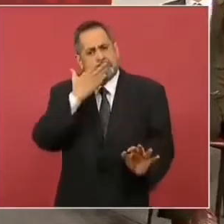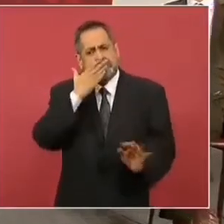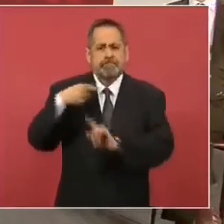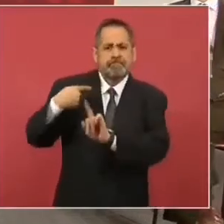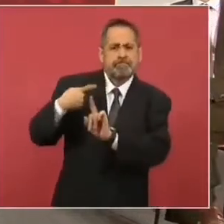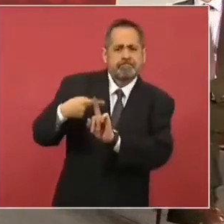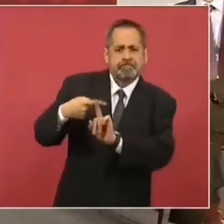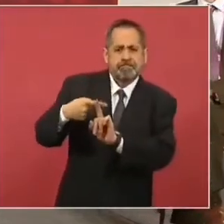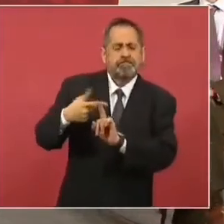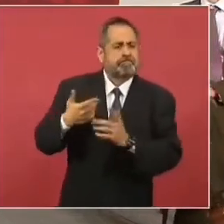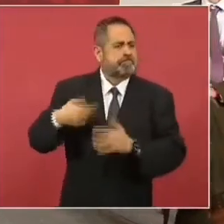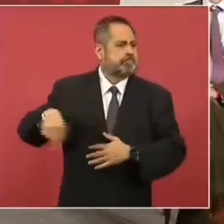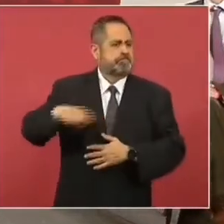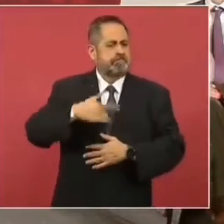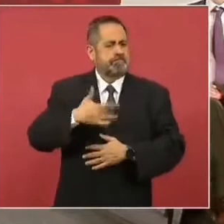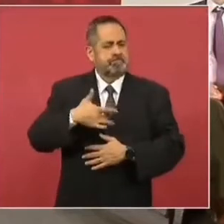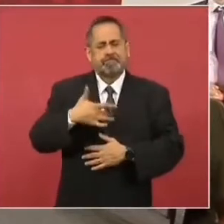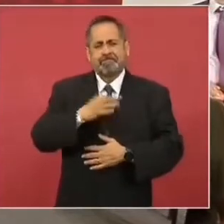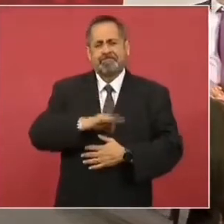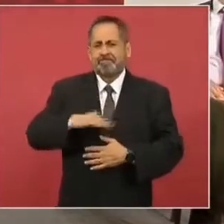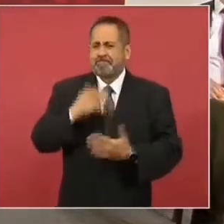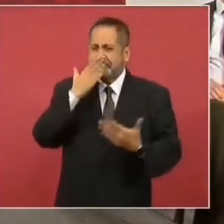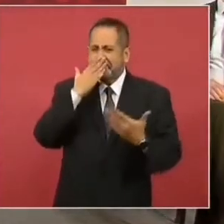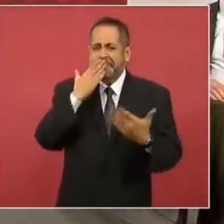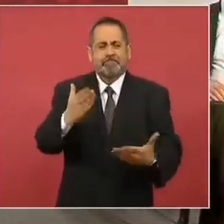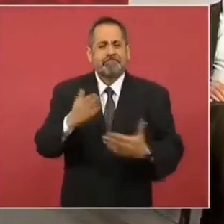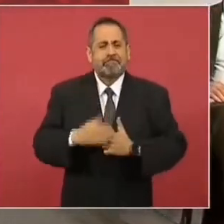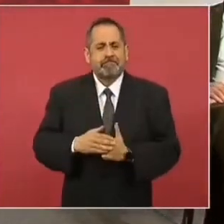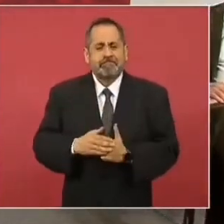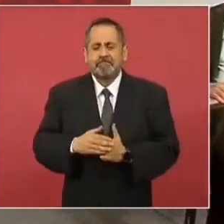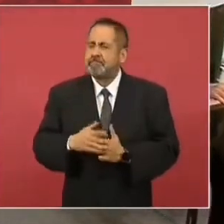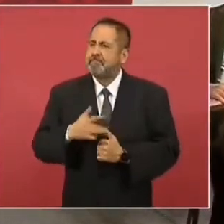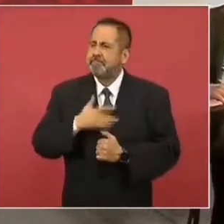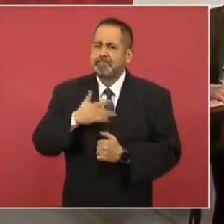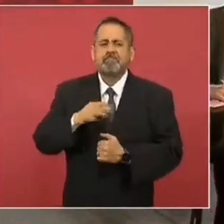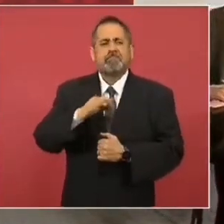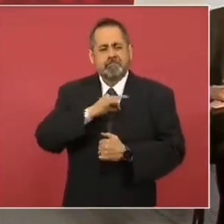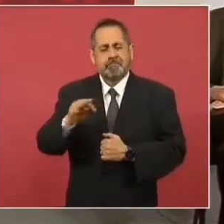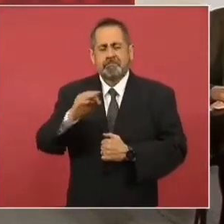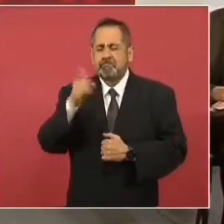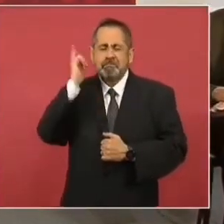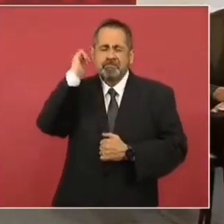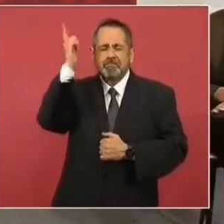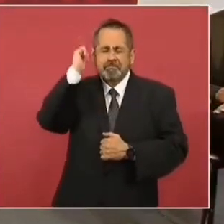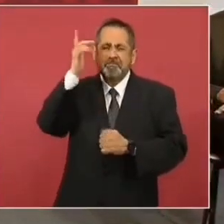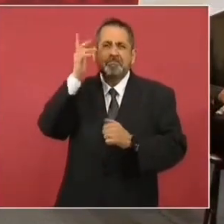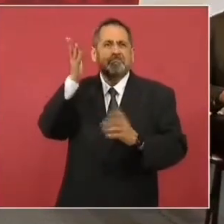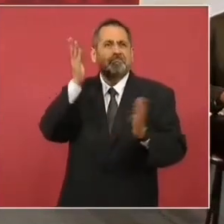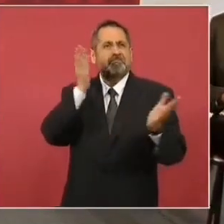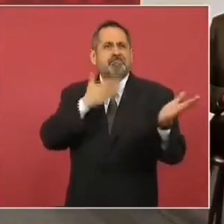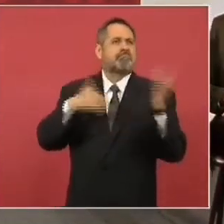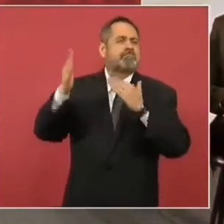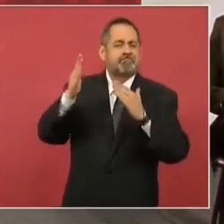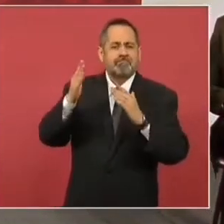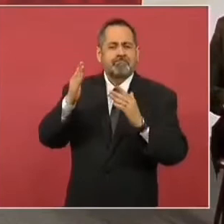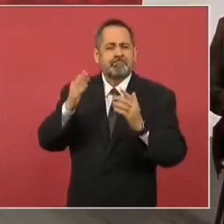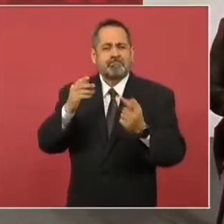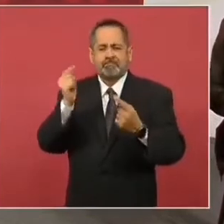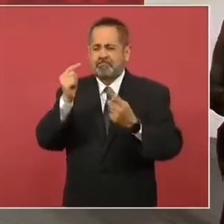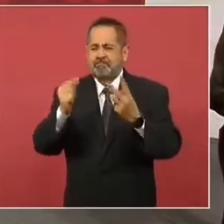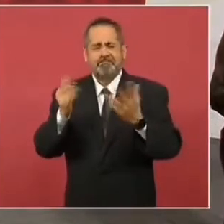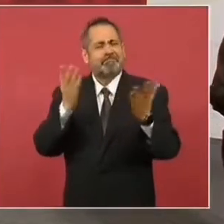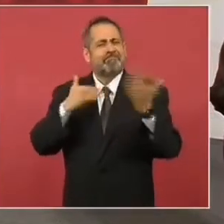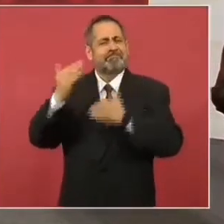favorables para conseguir esos buenos propósitos. Estoy